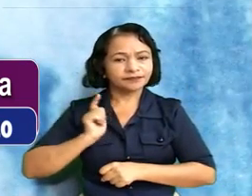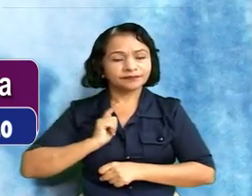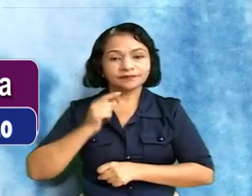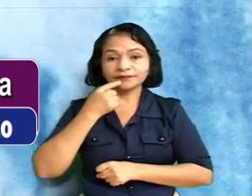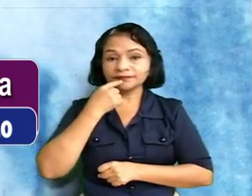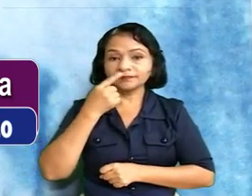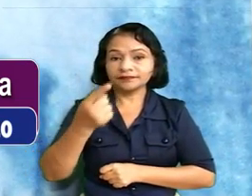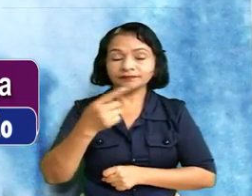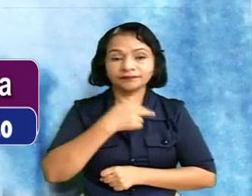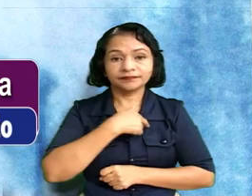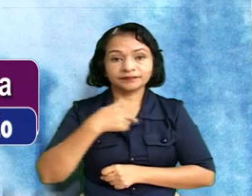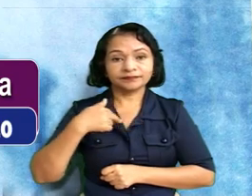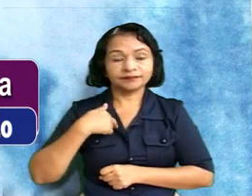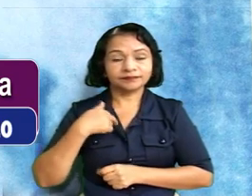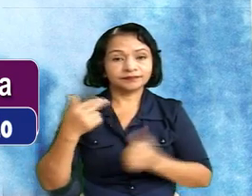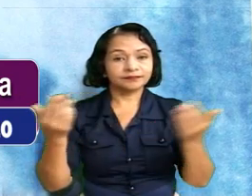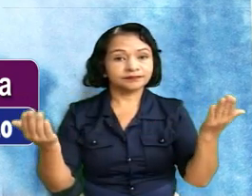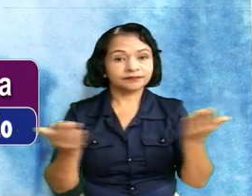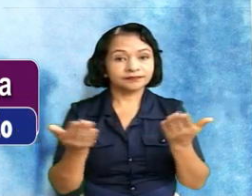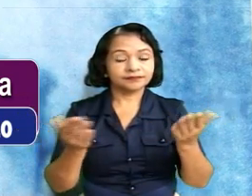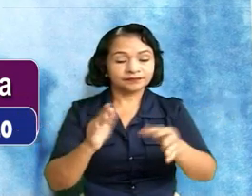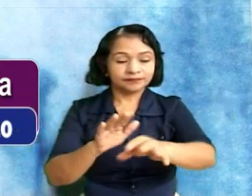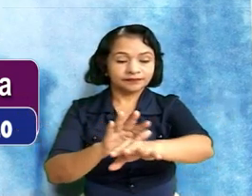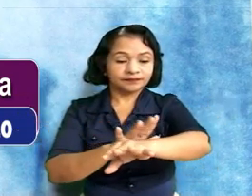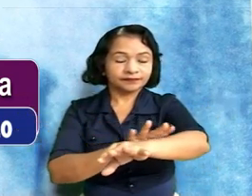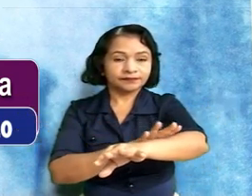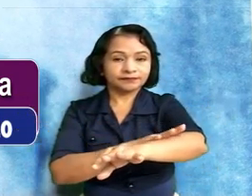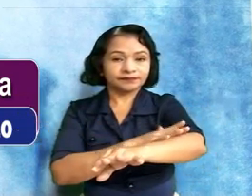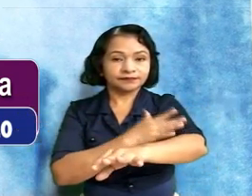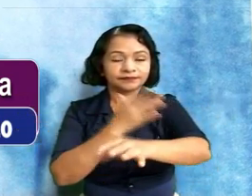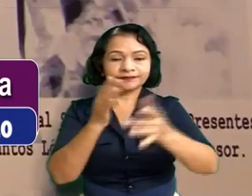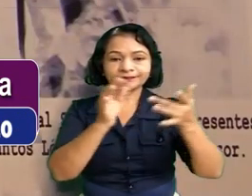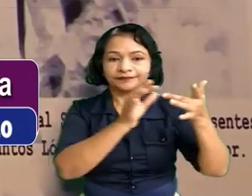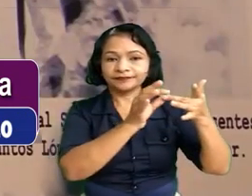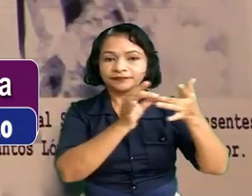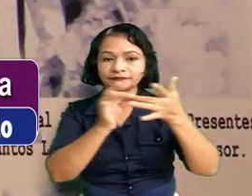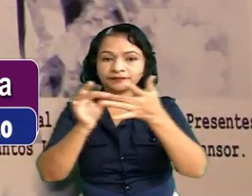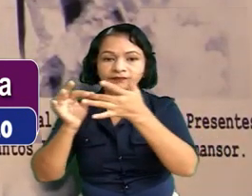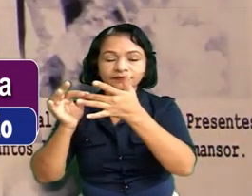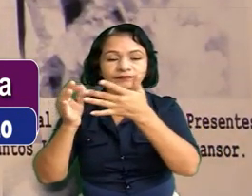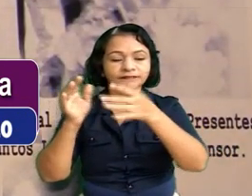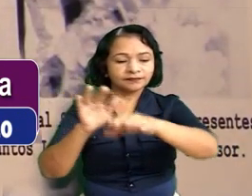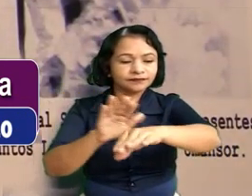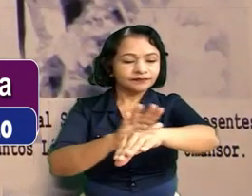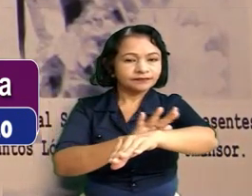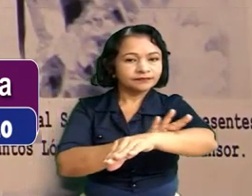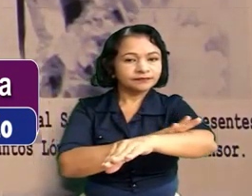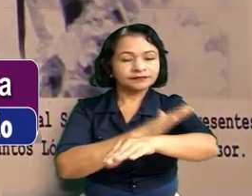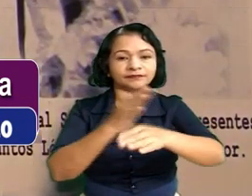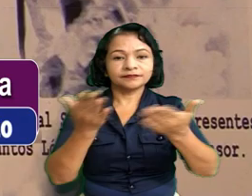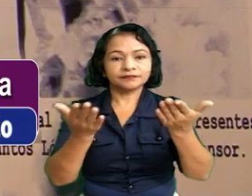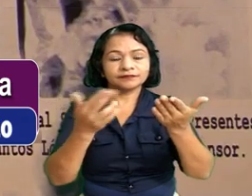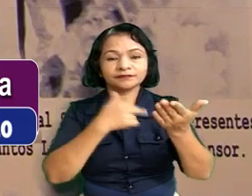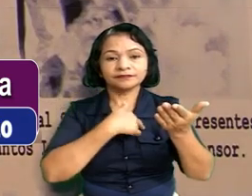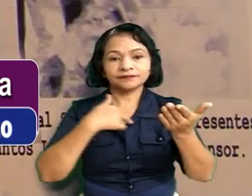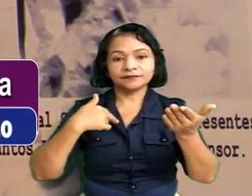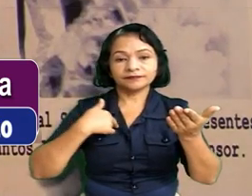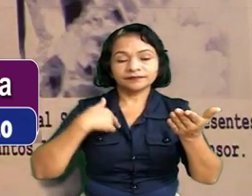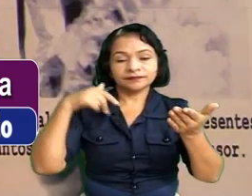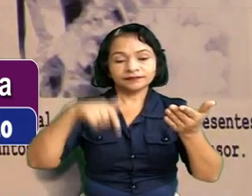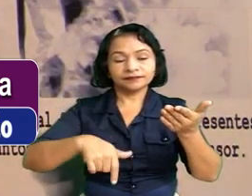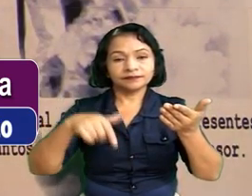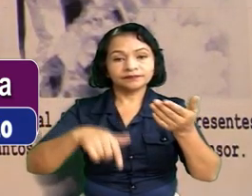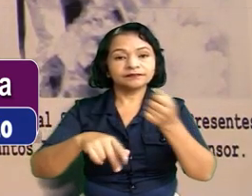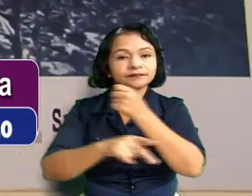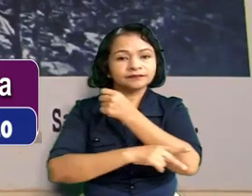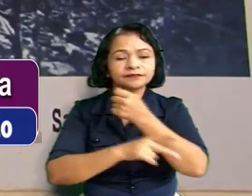ahí, te hace sentirte especial, te hace sentir que lo que estás haciendo por este país